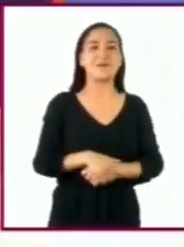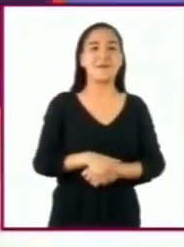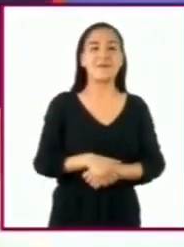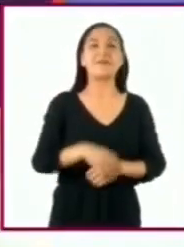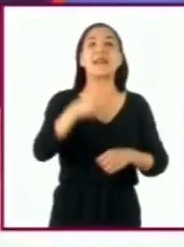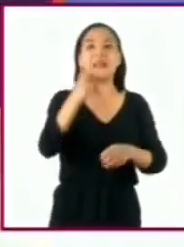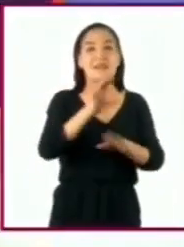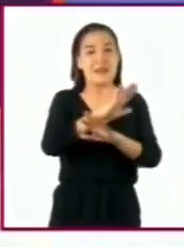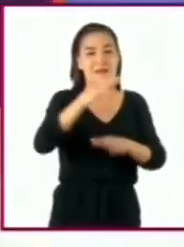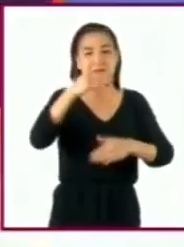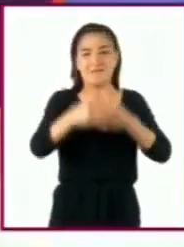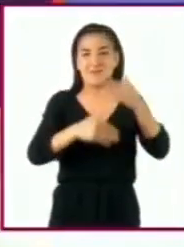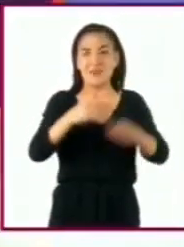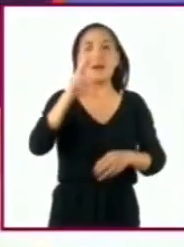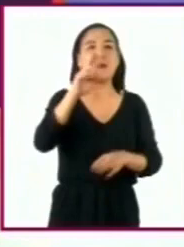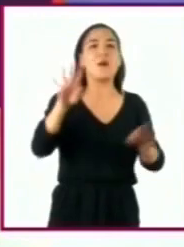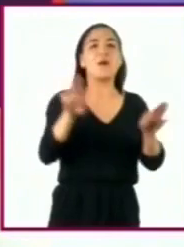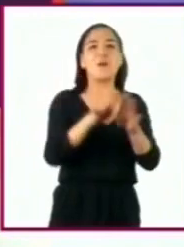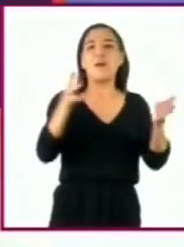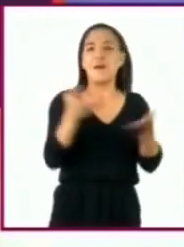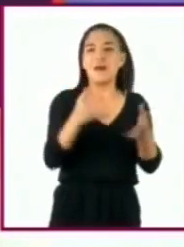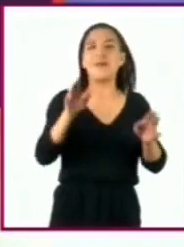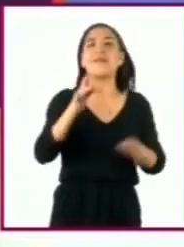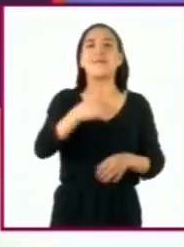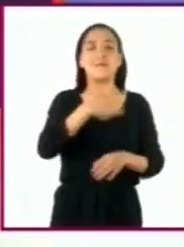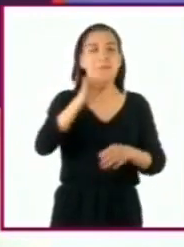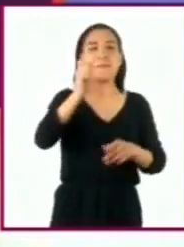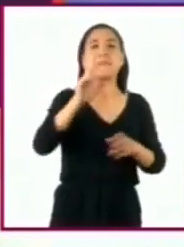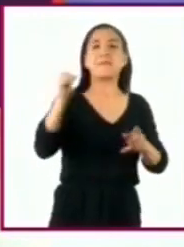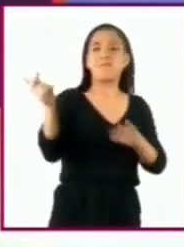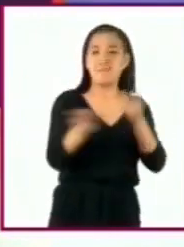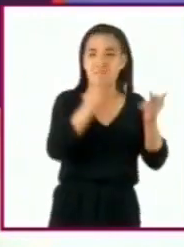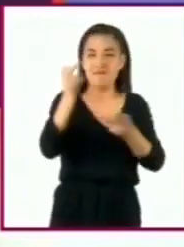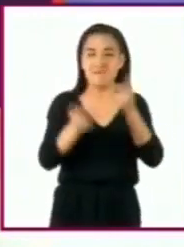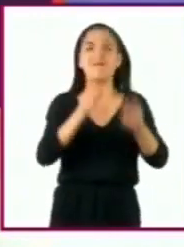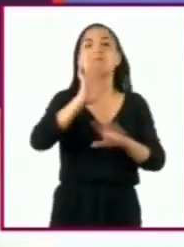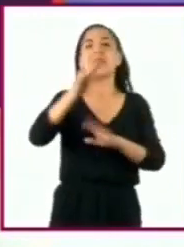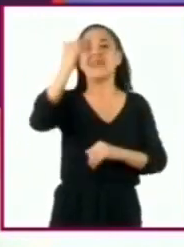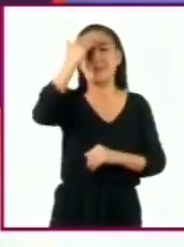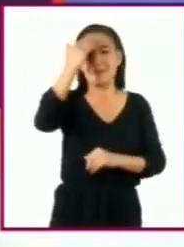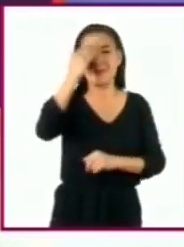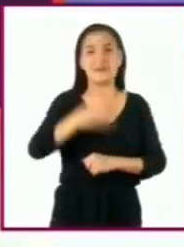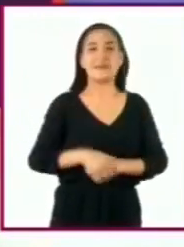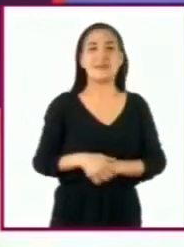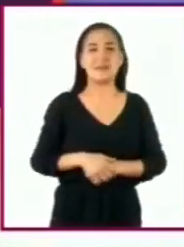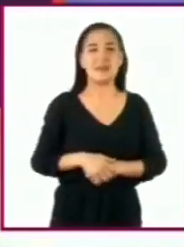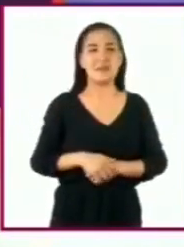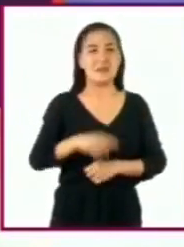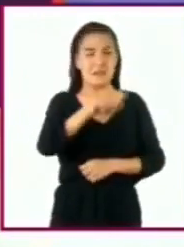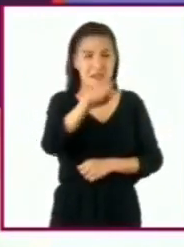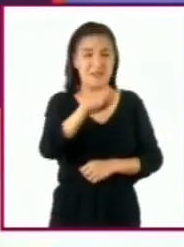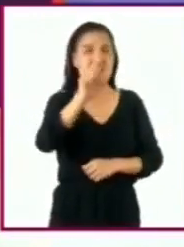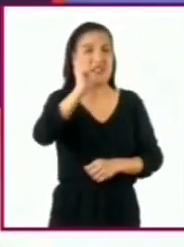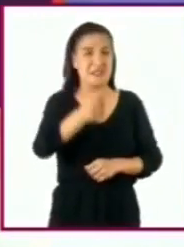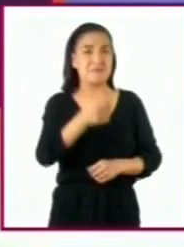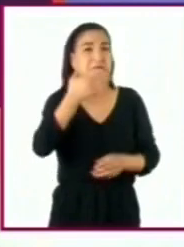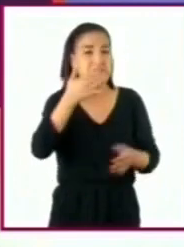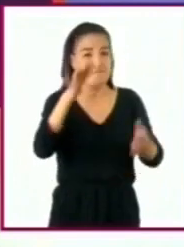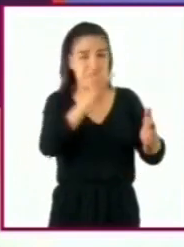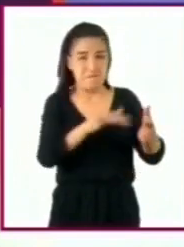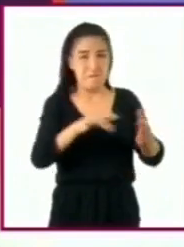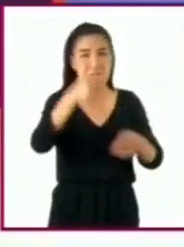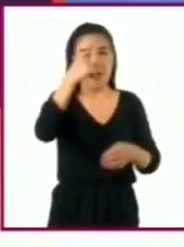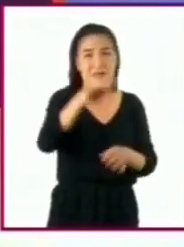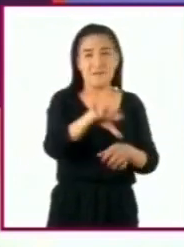Hemos avanzado en su elaboración haciéndonos las preguntas que ya conocemos como: ¿es adecuado el tipo de texto para